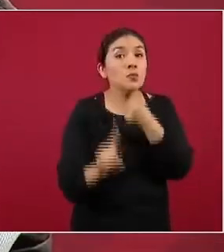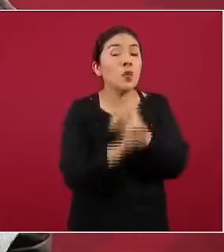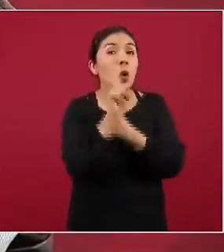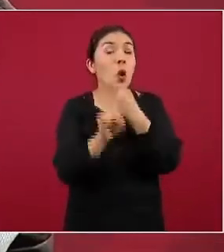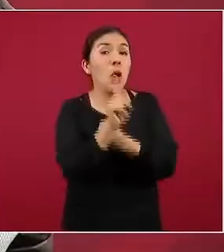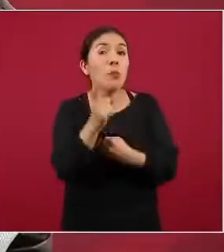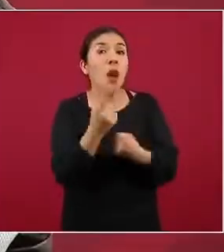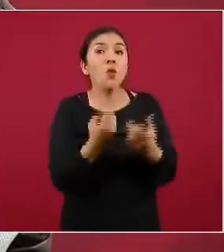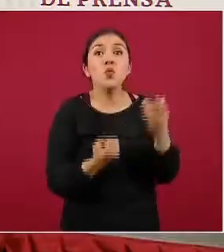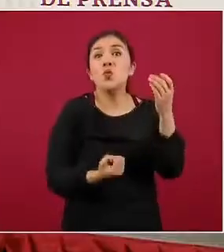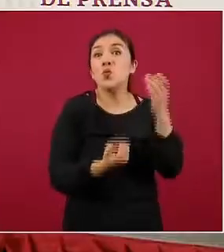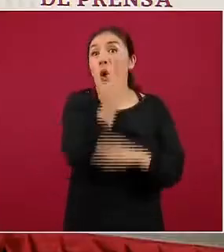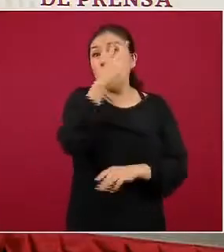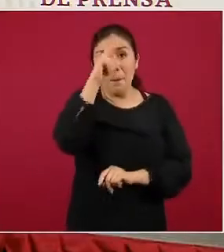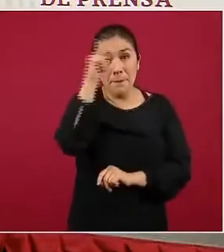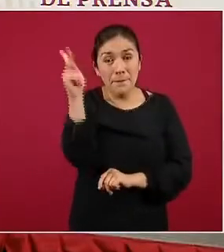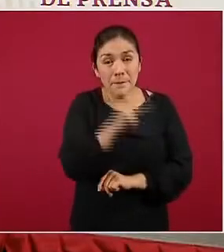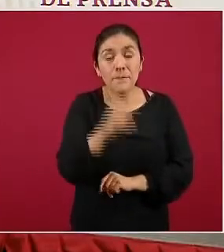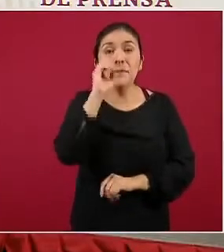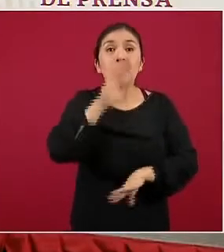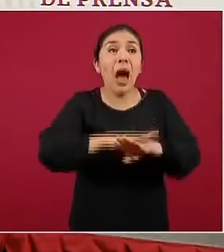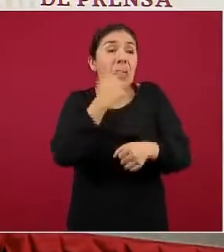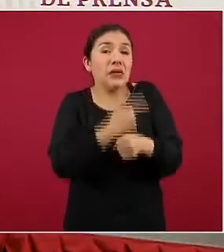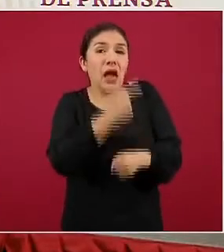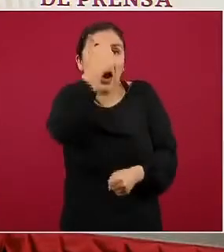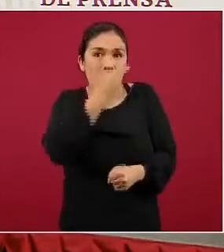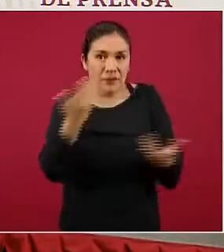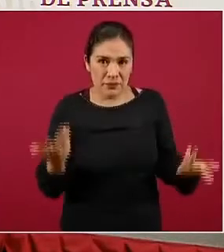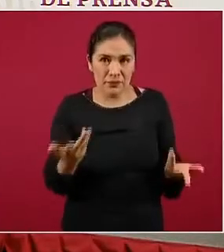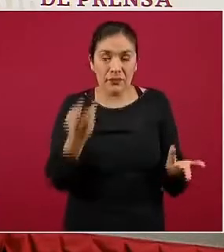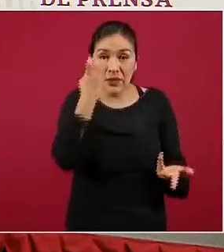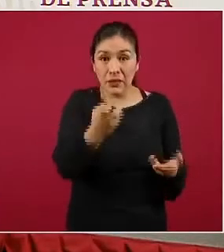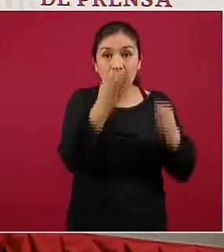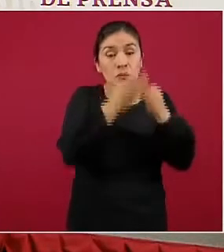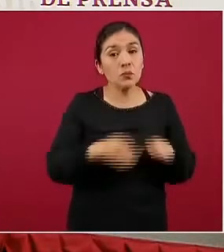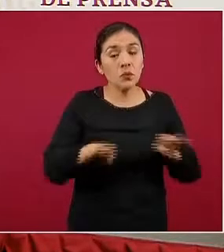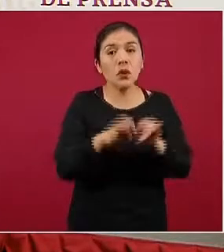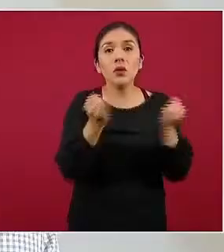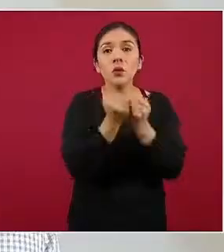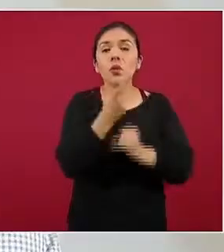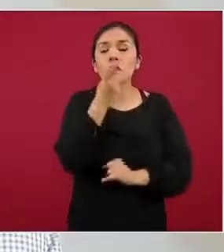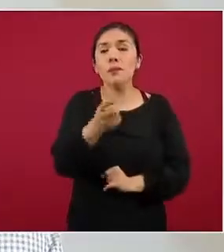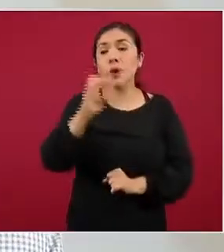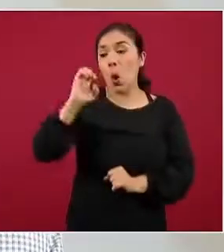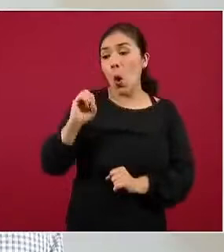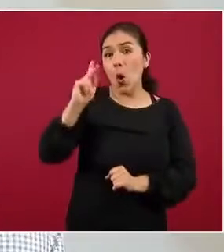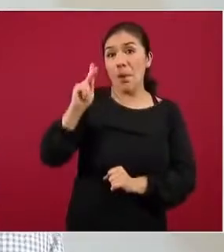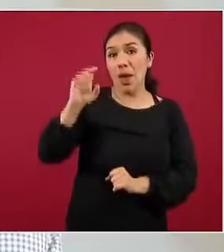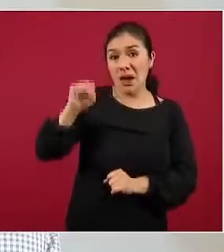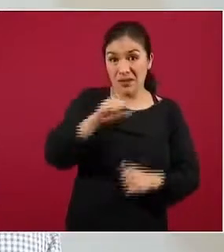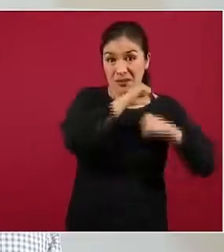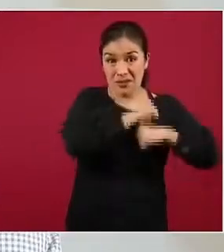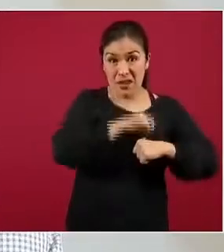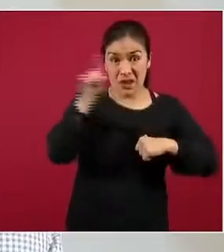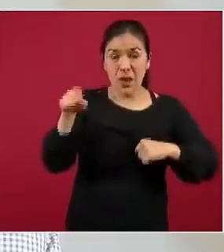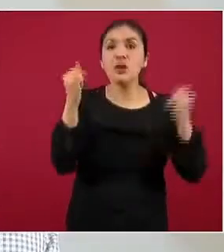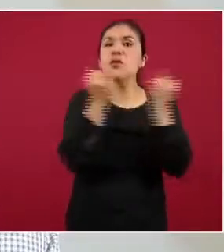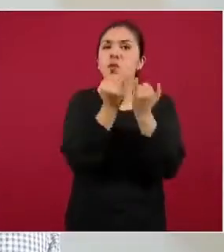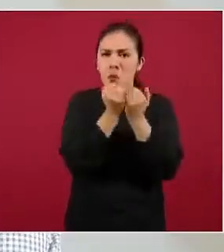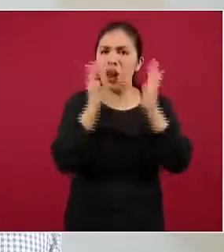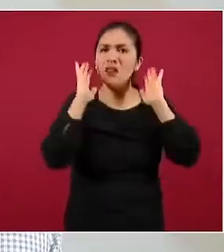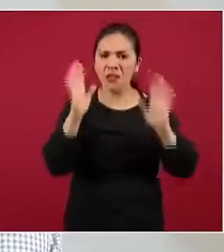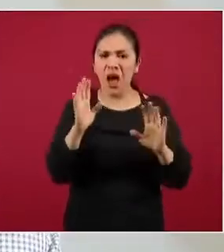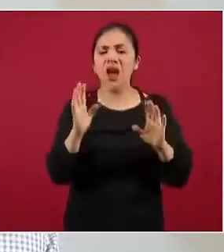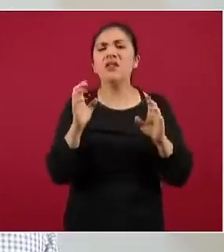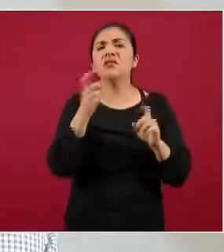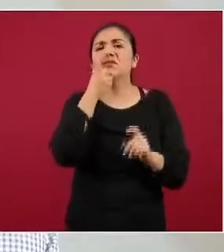nuevo o está incrementando algún riesgo. De hecho, importante mencionar que la Organización Panamericana de la Salud también de manera